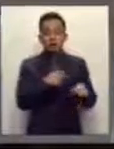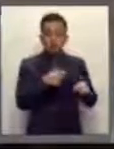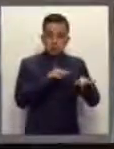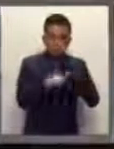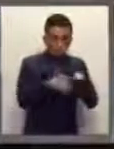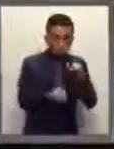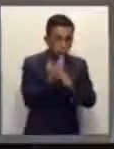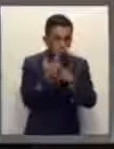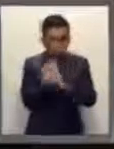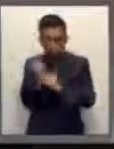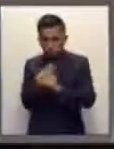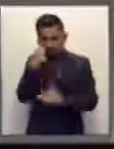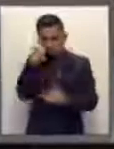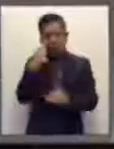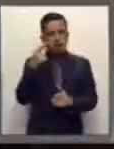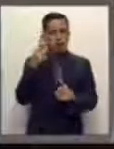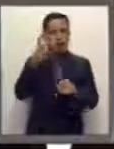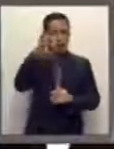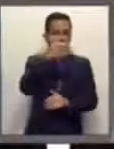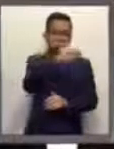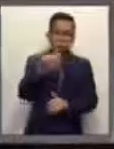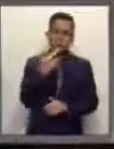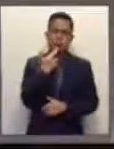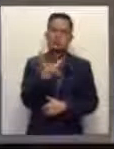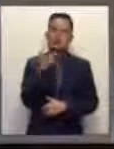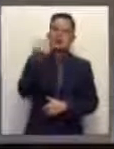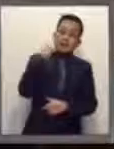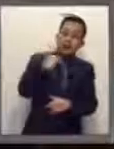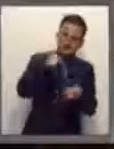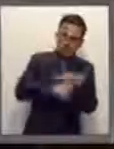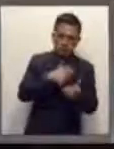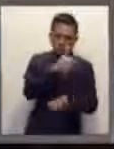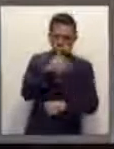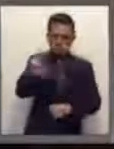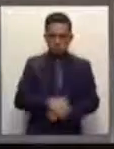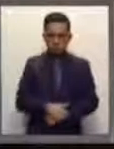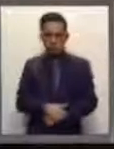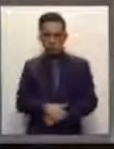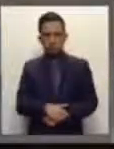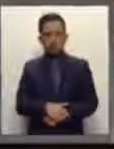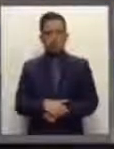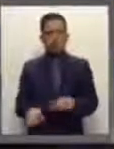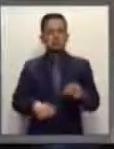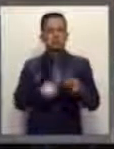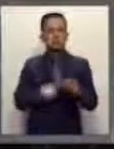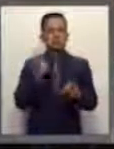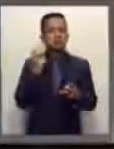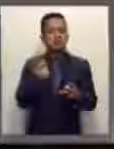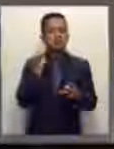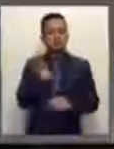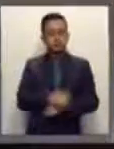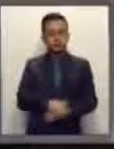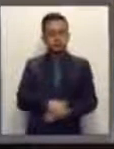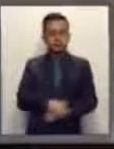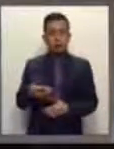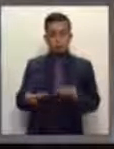dedicadas a mejorar el futuro del campo desde el campo. Tercero, deberá ser el detonante para que el